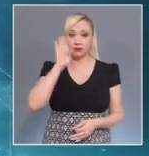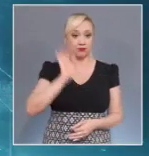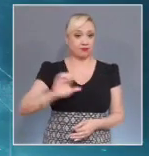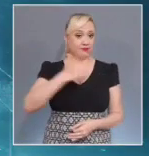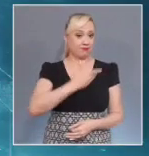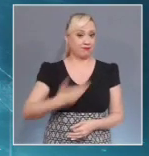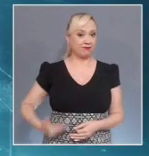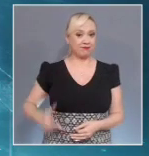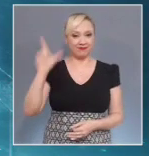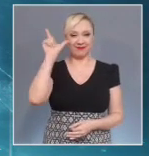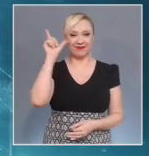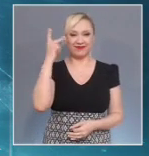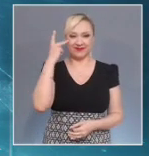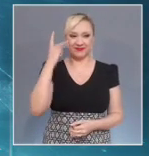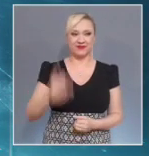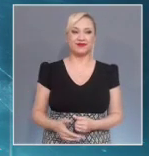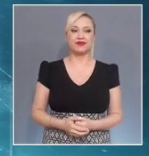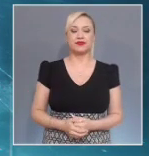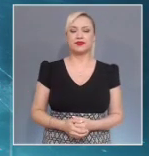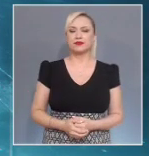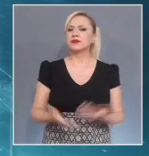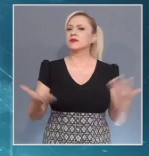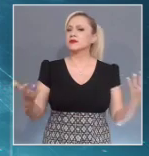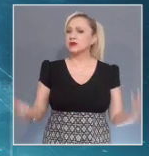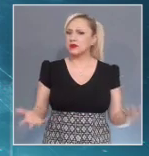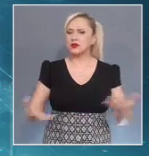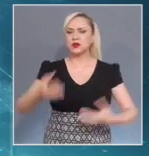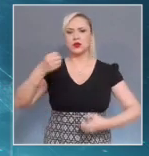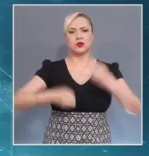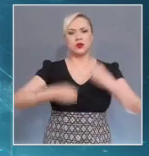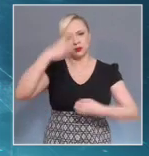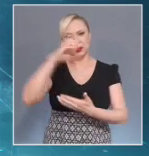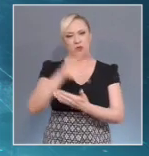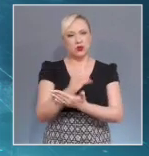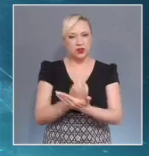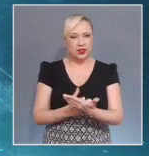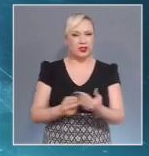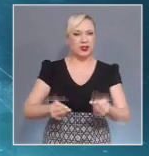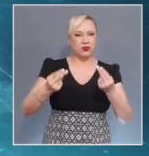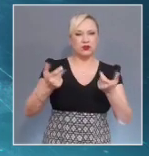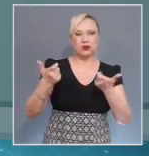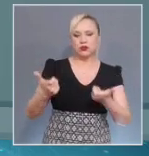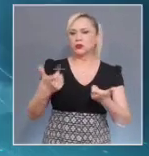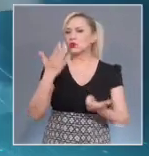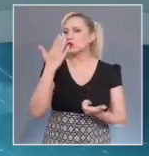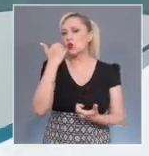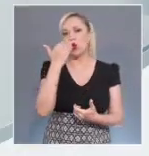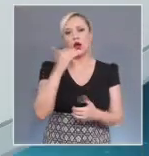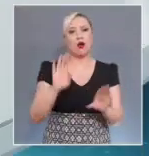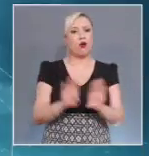En juicios mercantiles no aplica el principio de defensa adecuada, determina la primera sala.